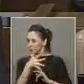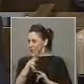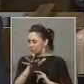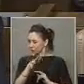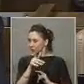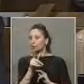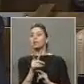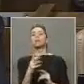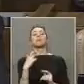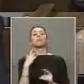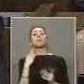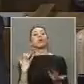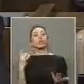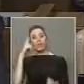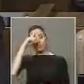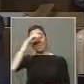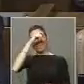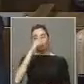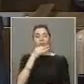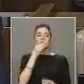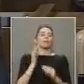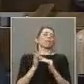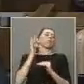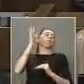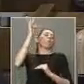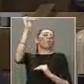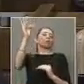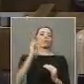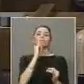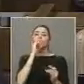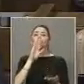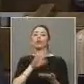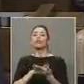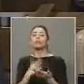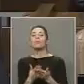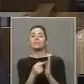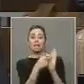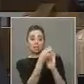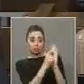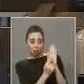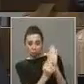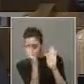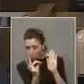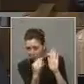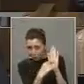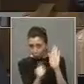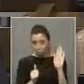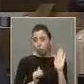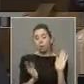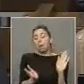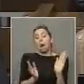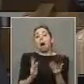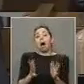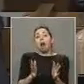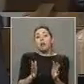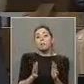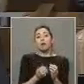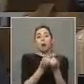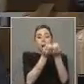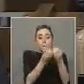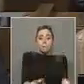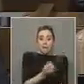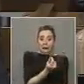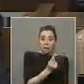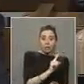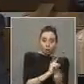porque si hay algo que es muy difícil de predecir es cómo se va a comportar esta estimación. Perfectamente puede ser que en vez de tener pérdidas